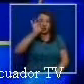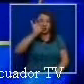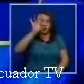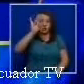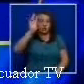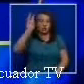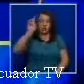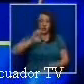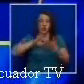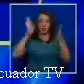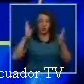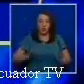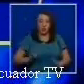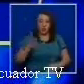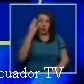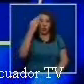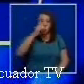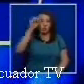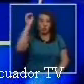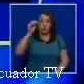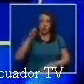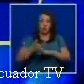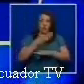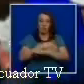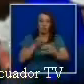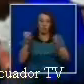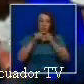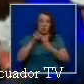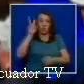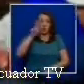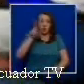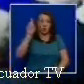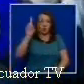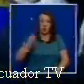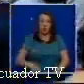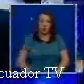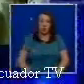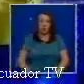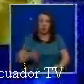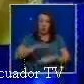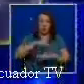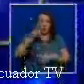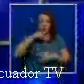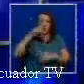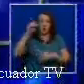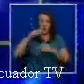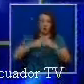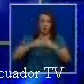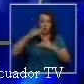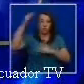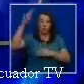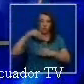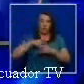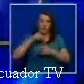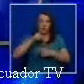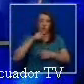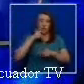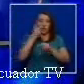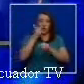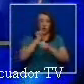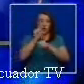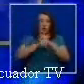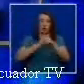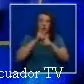14.306.876 ciudadanos, 14% más que en el 2001. En cuanto a la tasa de crecimiento intercensual anual, las provincias con